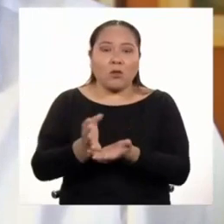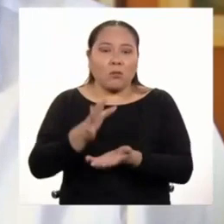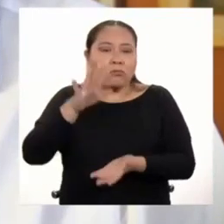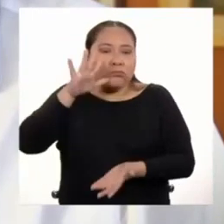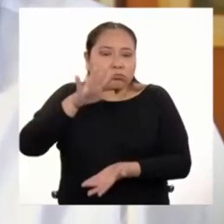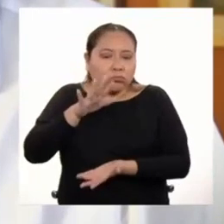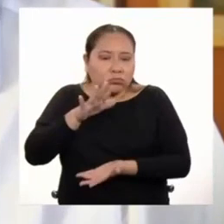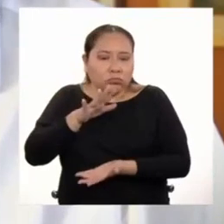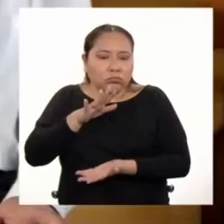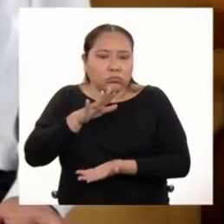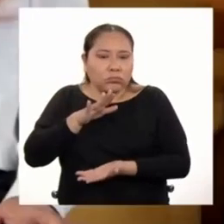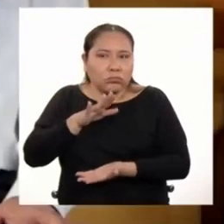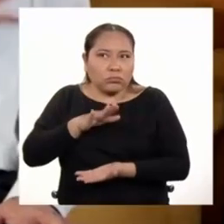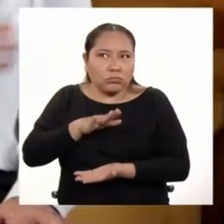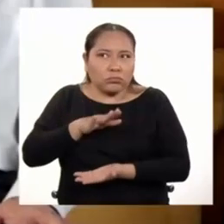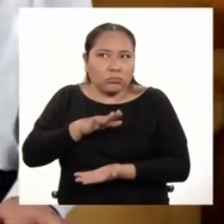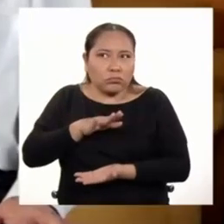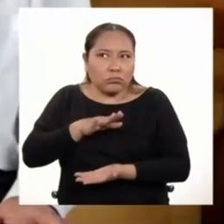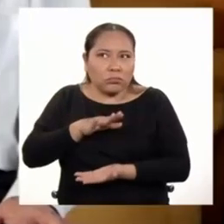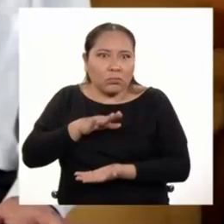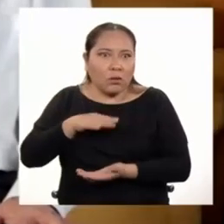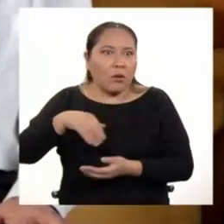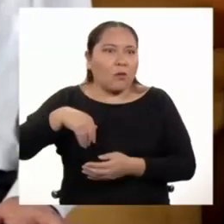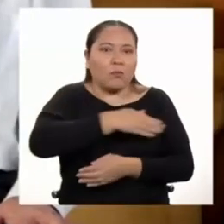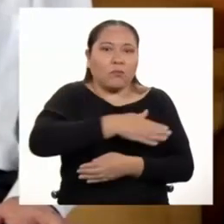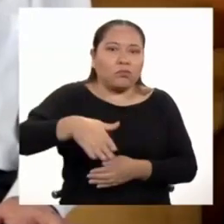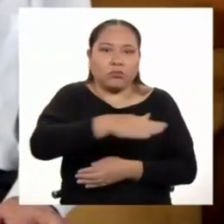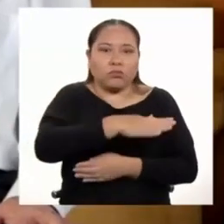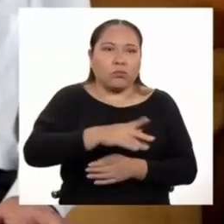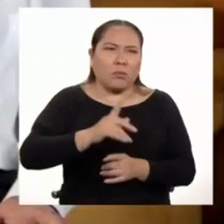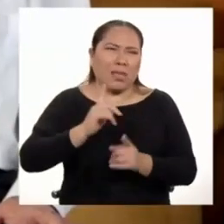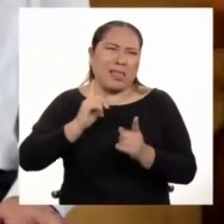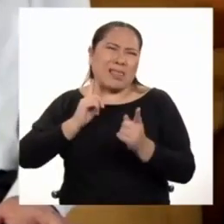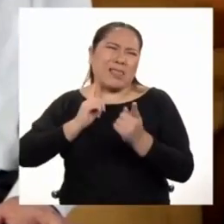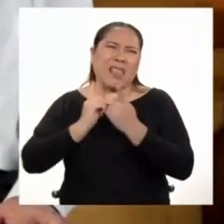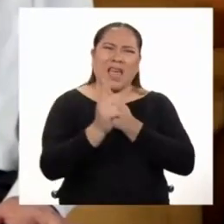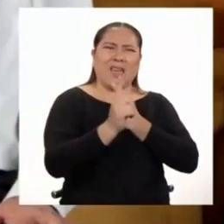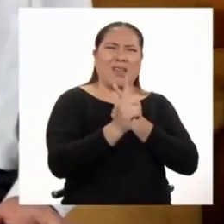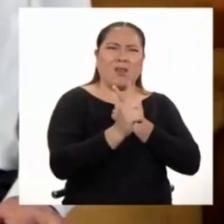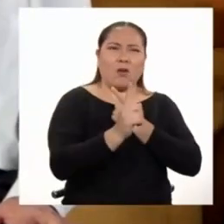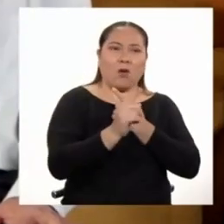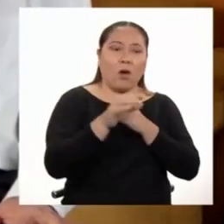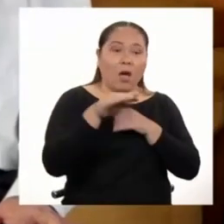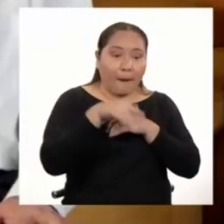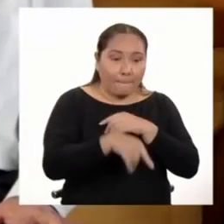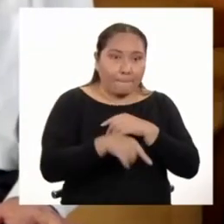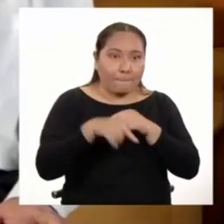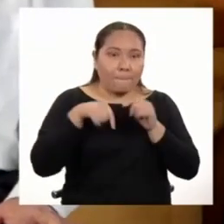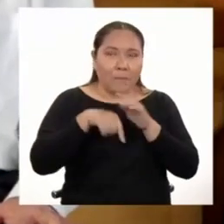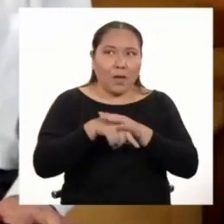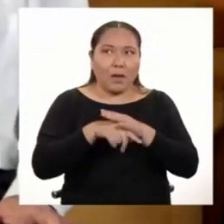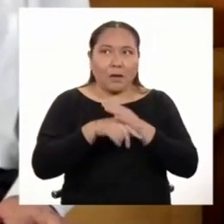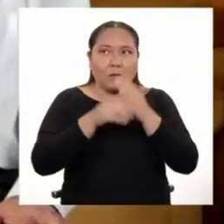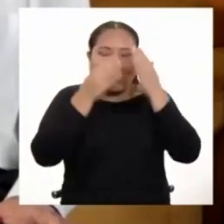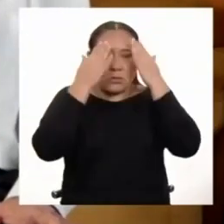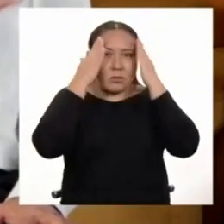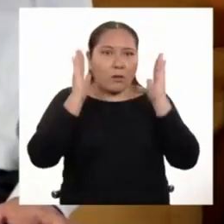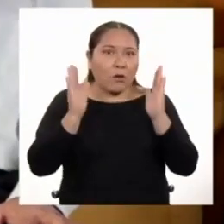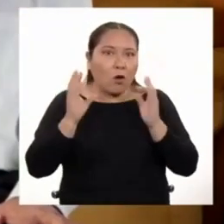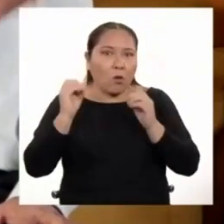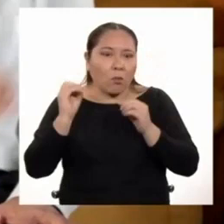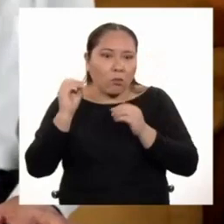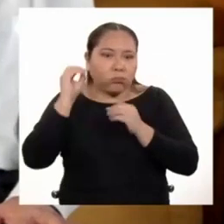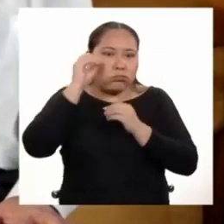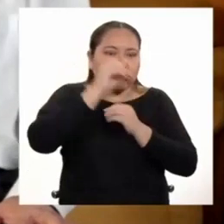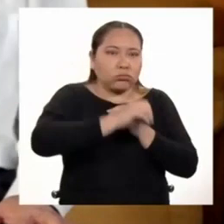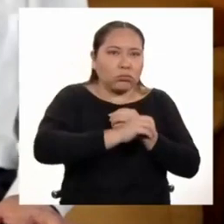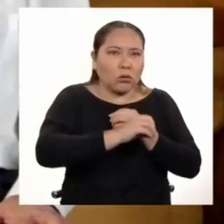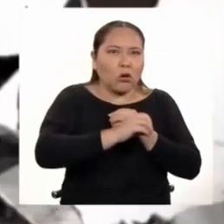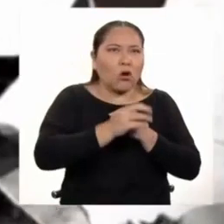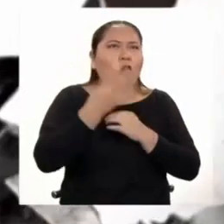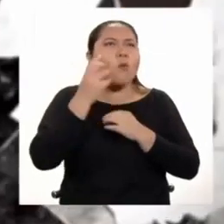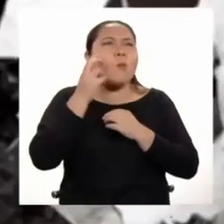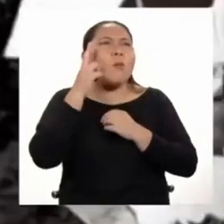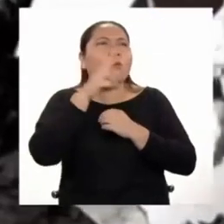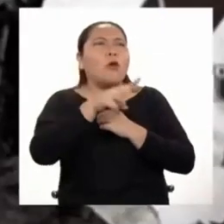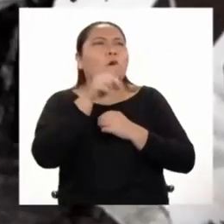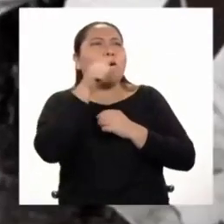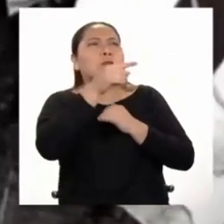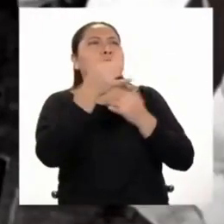y de repente metía un pase de 30 metros al pie y tú no sabías cómo lo había metido, cómo había visto a ese jugador,